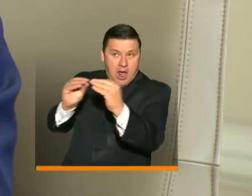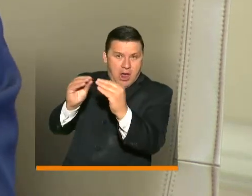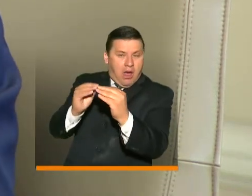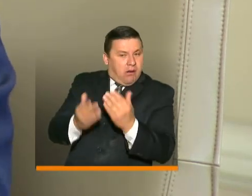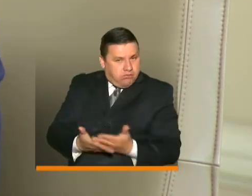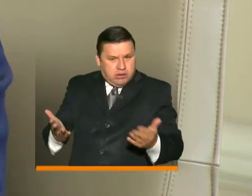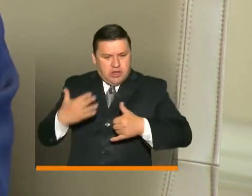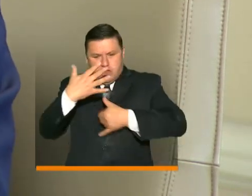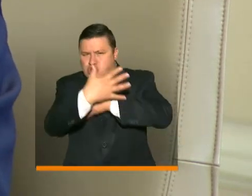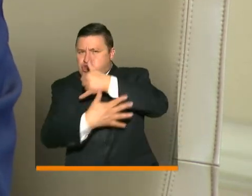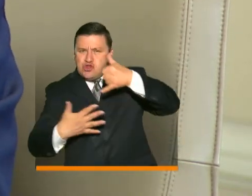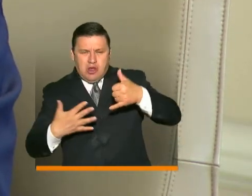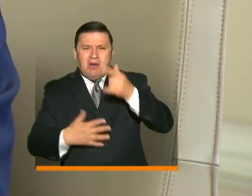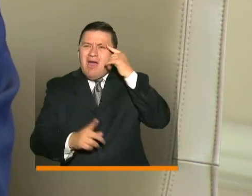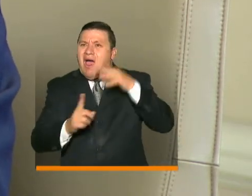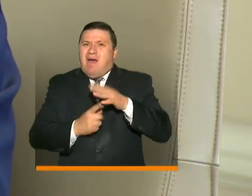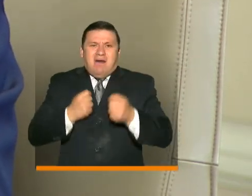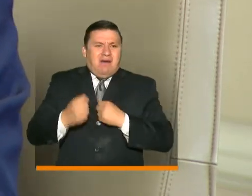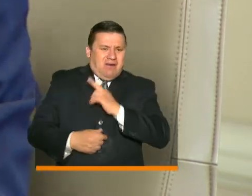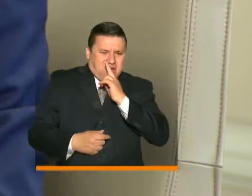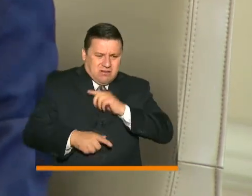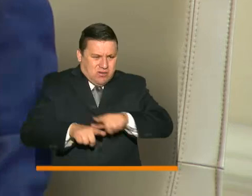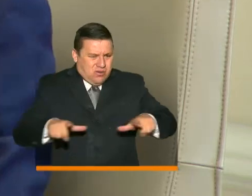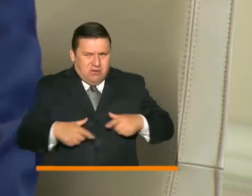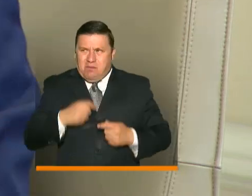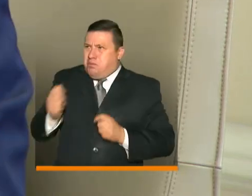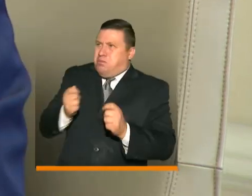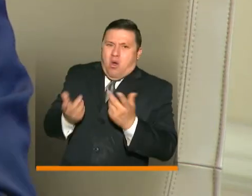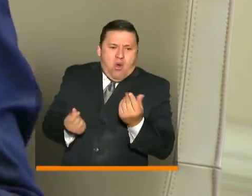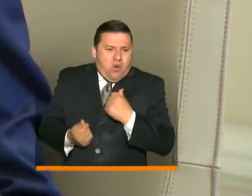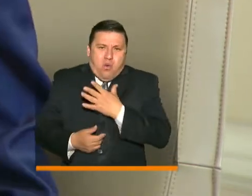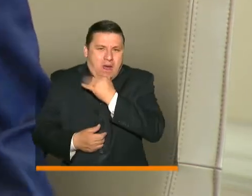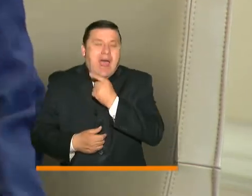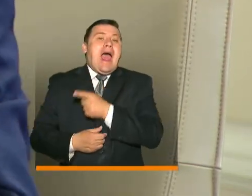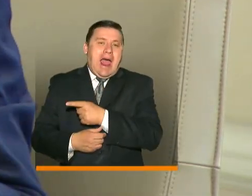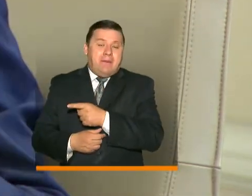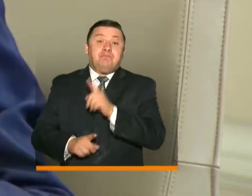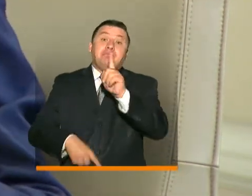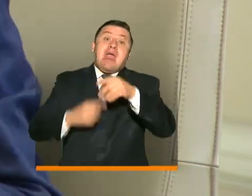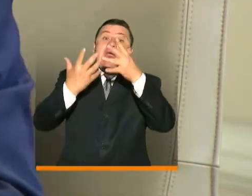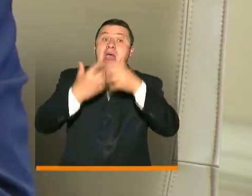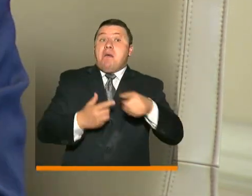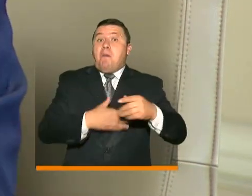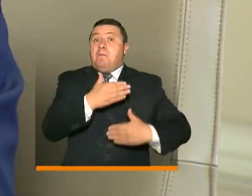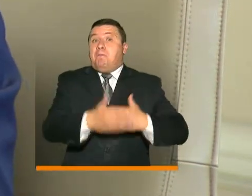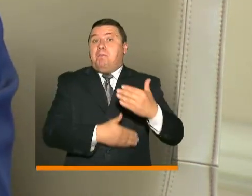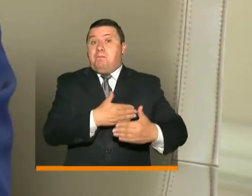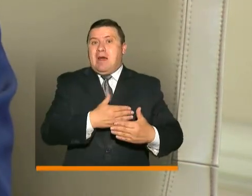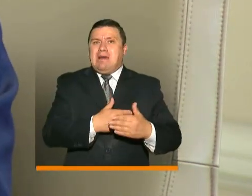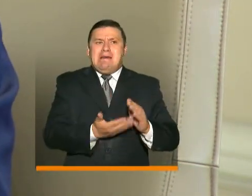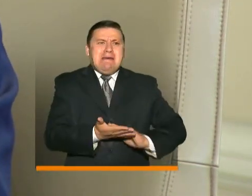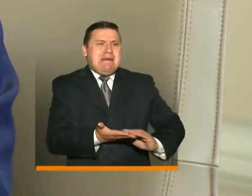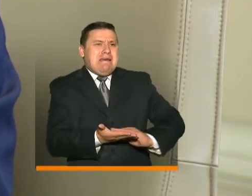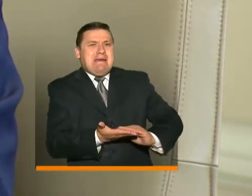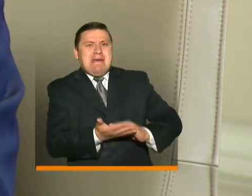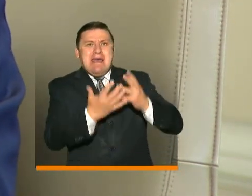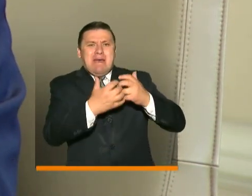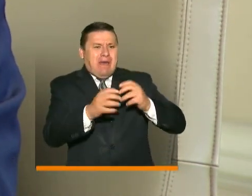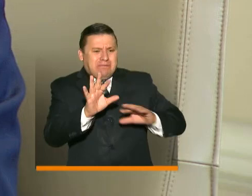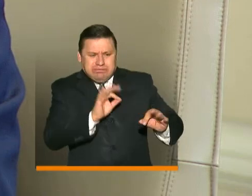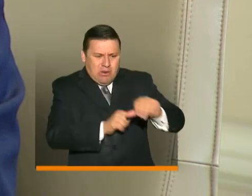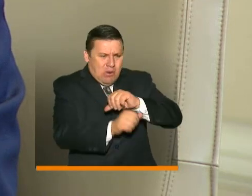acompañando a esos sectores afectados y pensando también en muchas empresas que van a iniciar un proceso de reestructuración